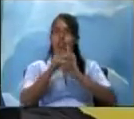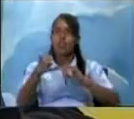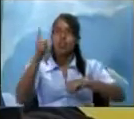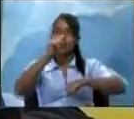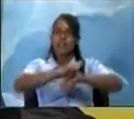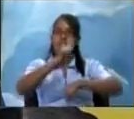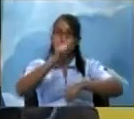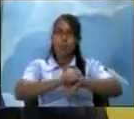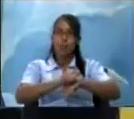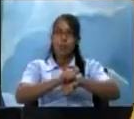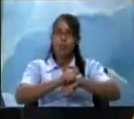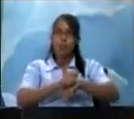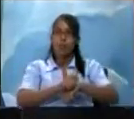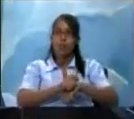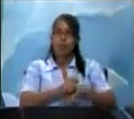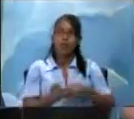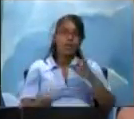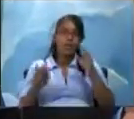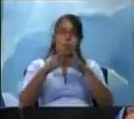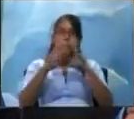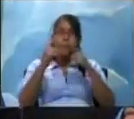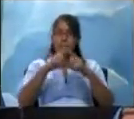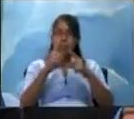ese templo.